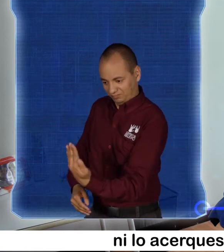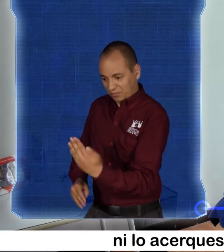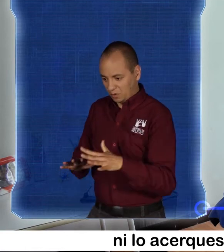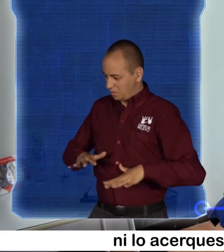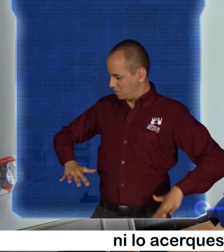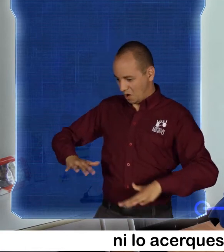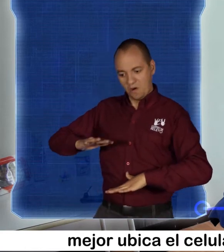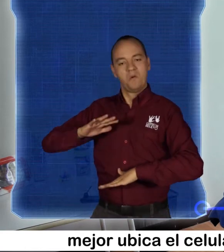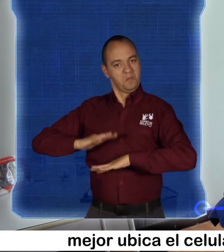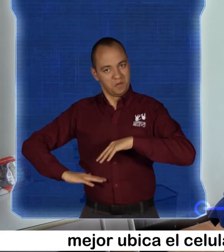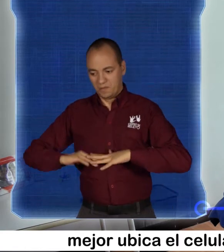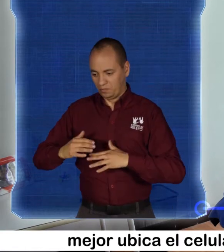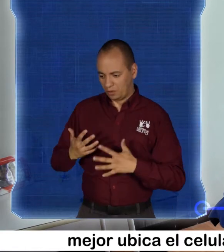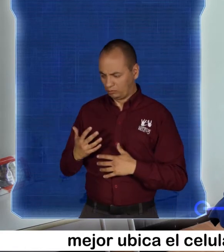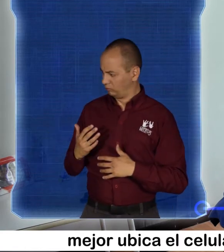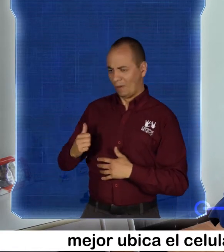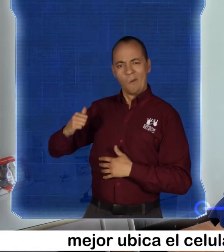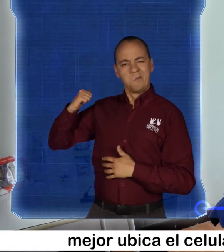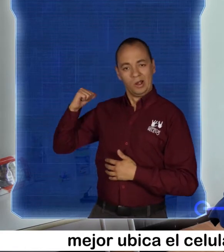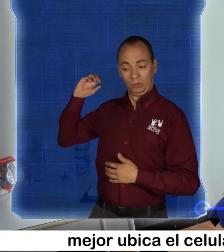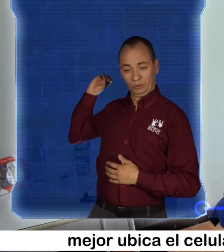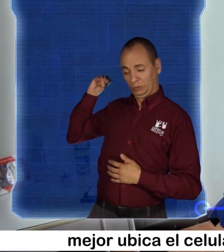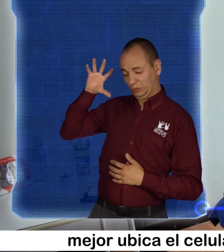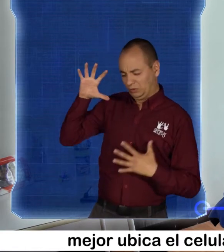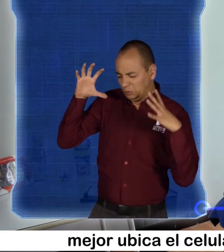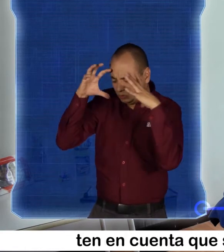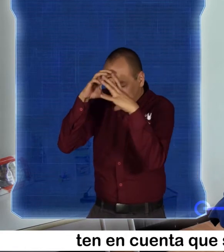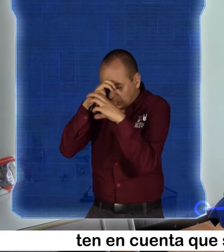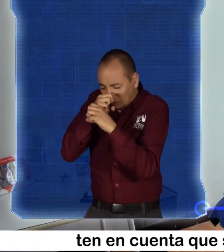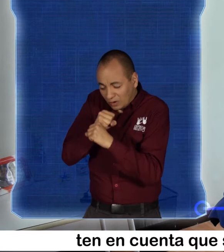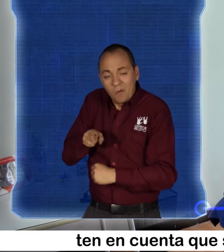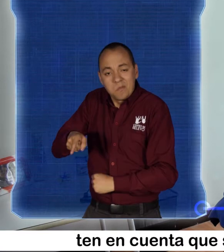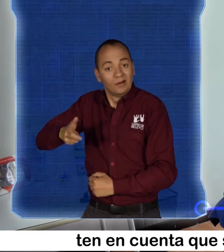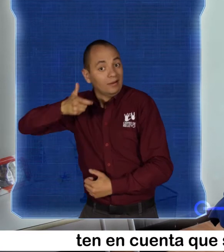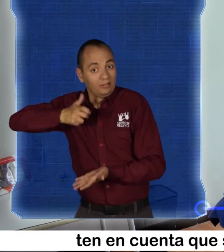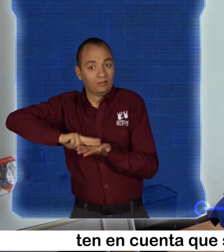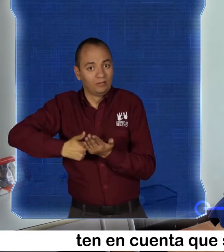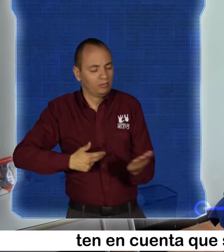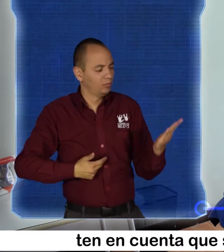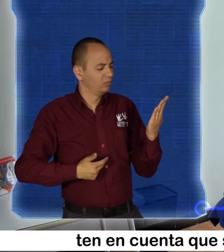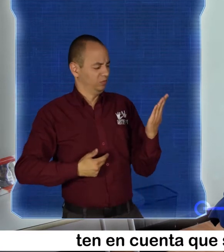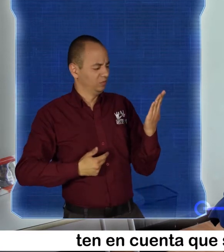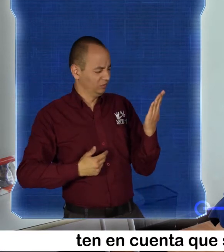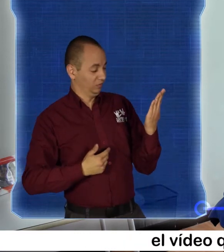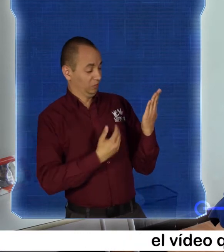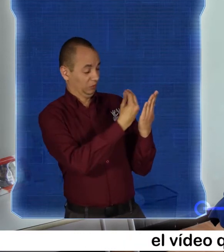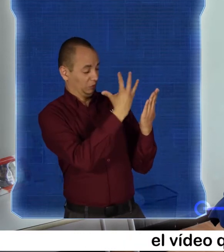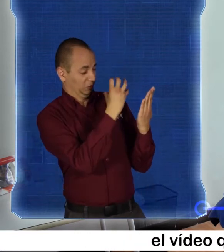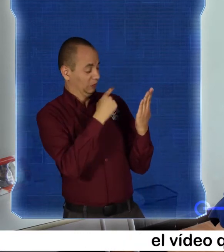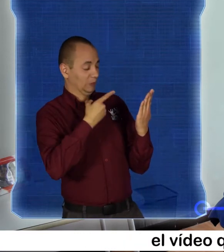acerques mucho a tu cuerpo. Mejor ubica el celular en un espacio cómodo. Ten en cuenta que si tienes mucha luz atrás,